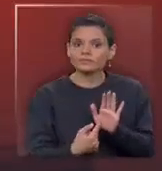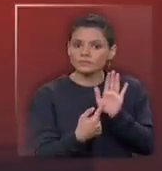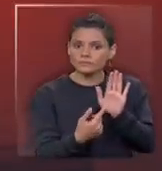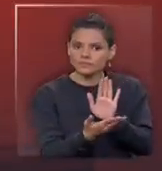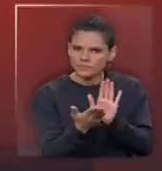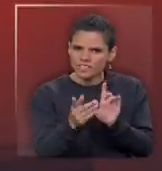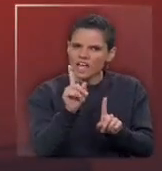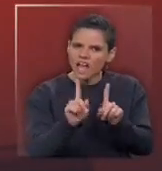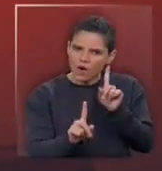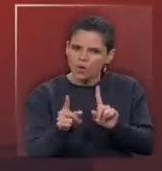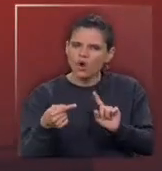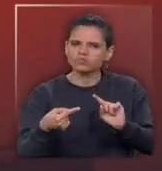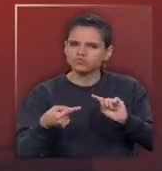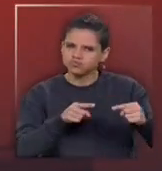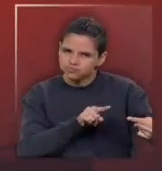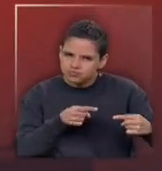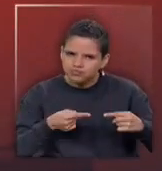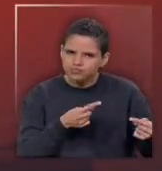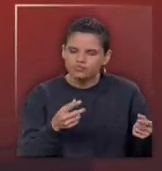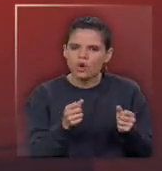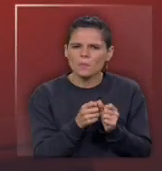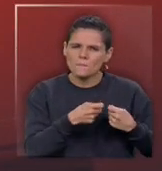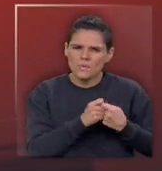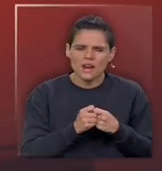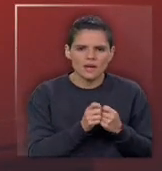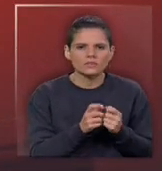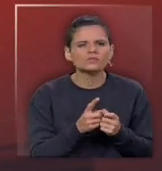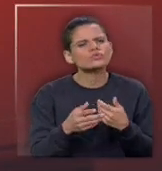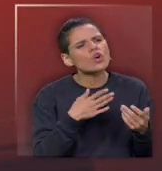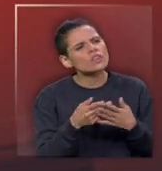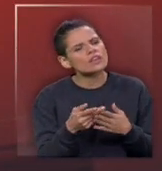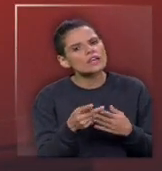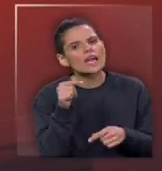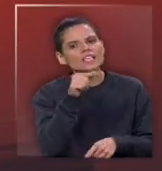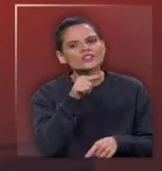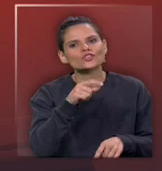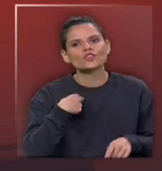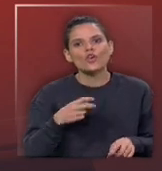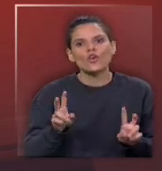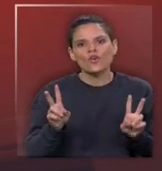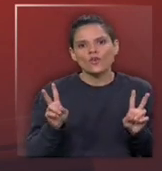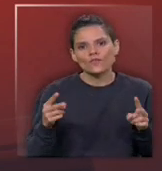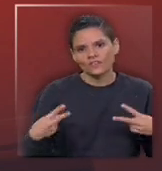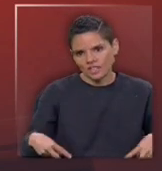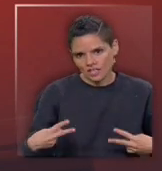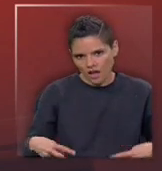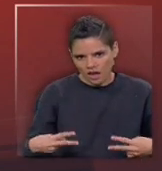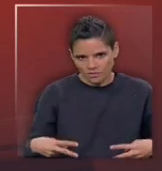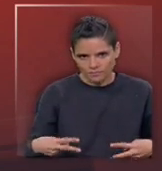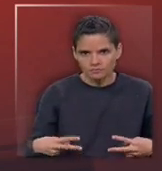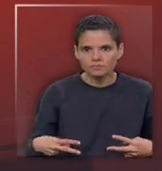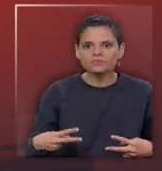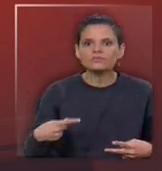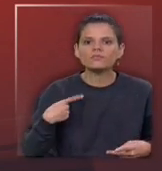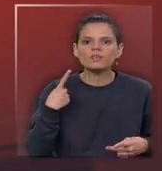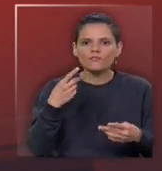Son enfrentamientos, ¿esto dónde, señor director? Estamos en Viña del Mar, imágenes de hace algunos minutos, enfrentamientos